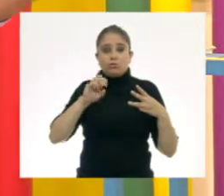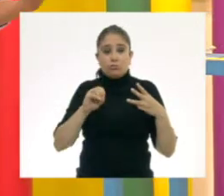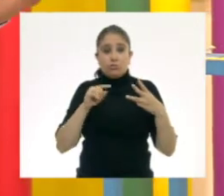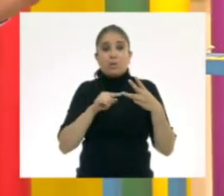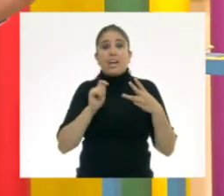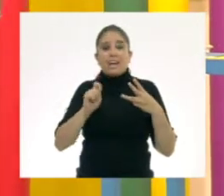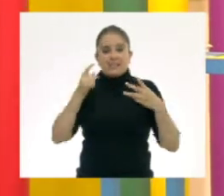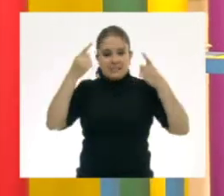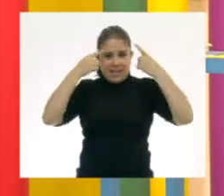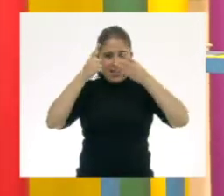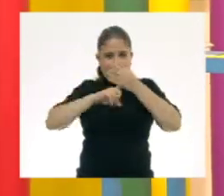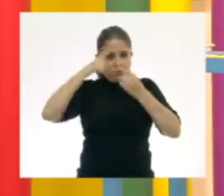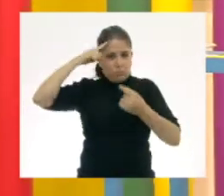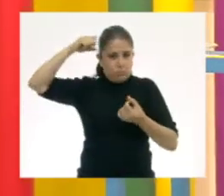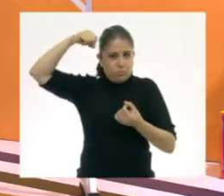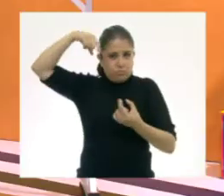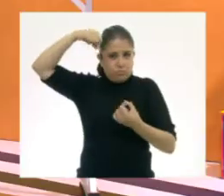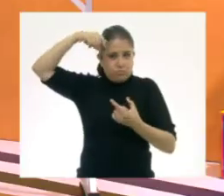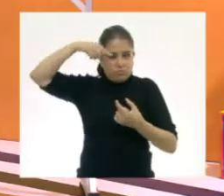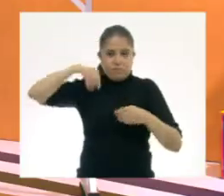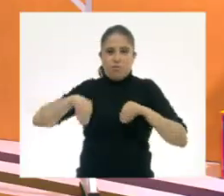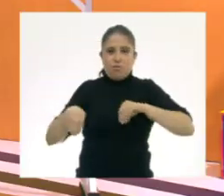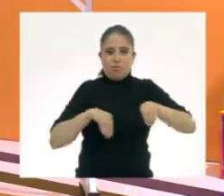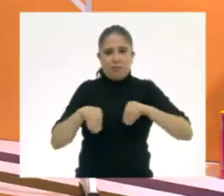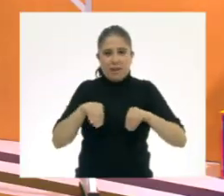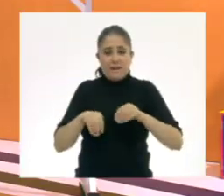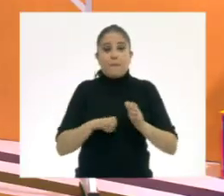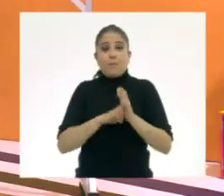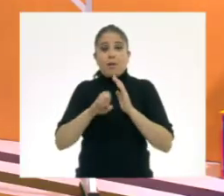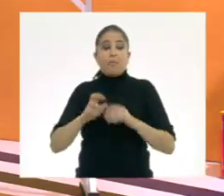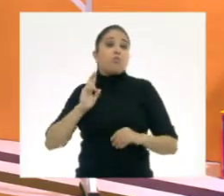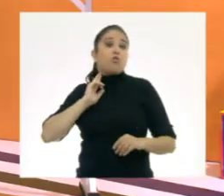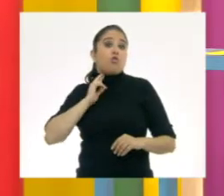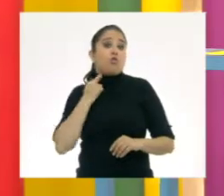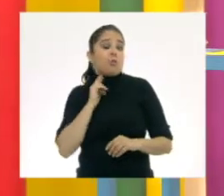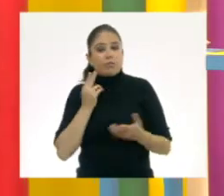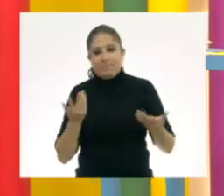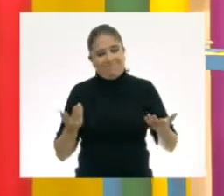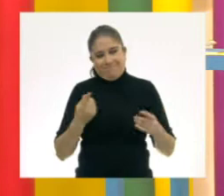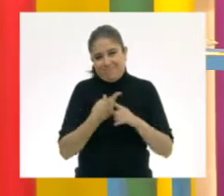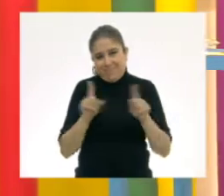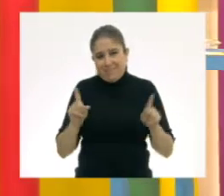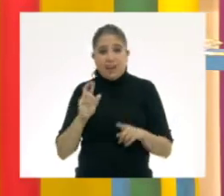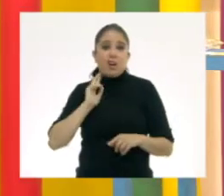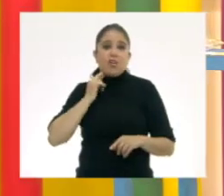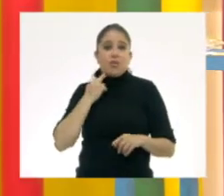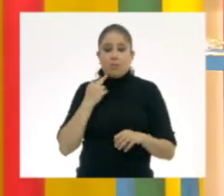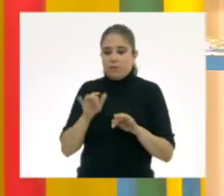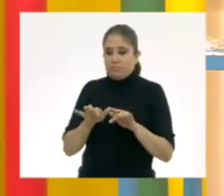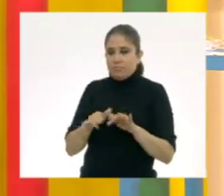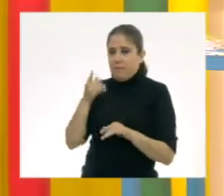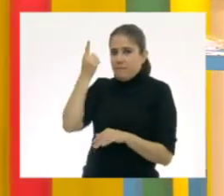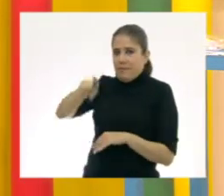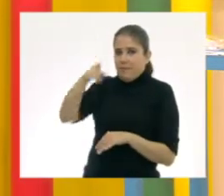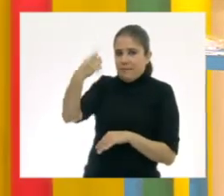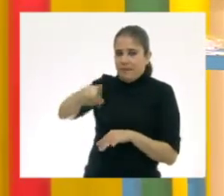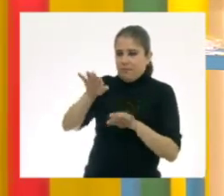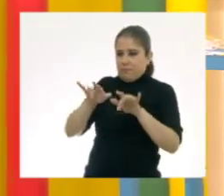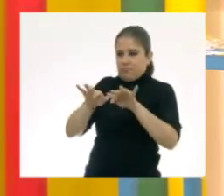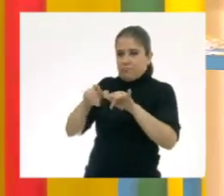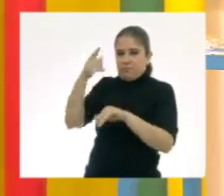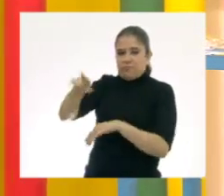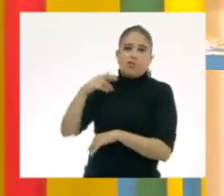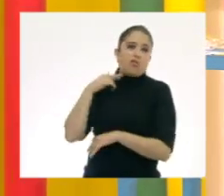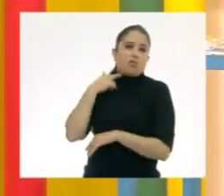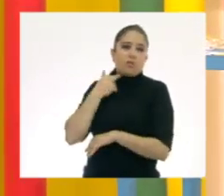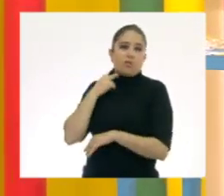nos movamos, sí, por ejemplo, no es como un robot que le tienes que poner las órdenes en la computadora, en todo el sistema,